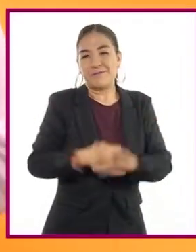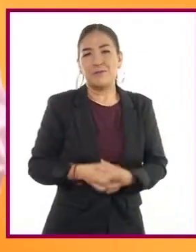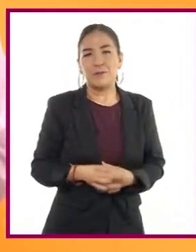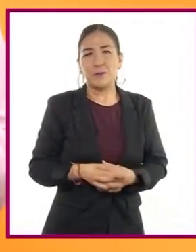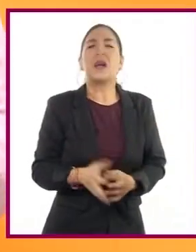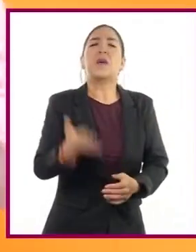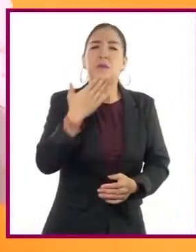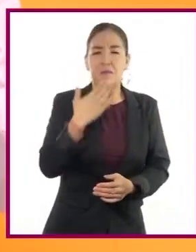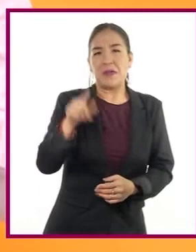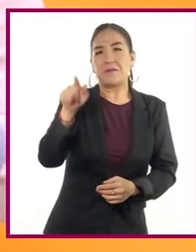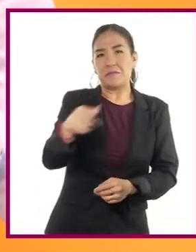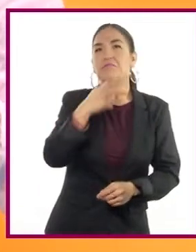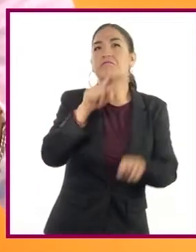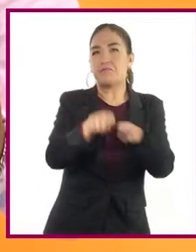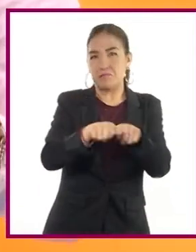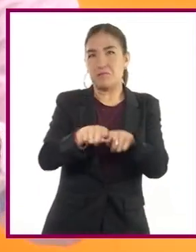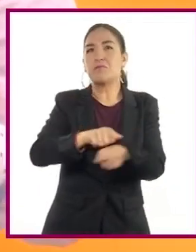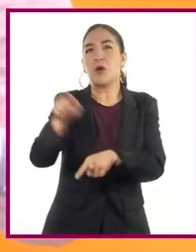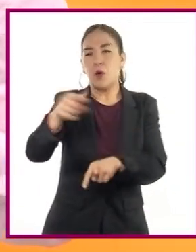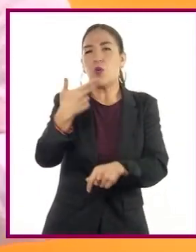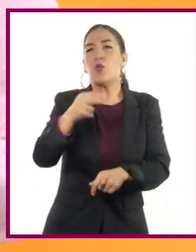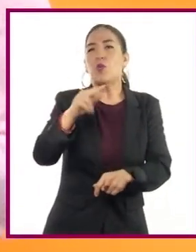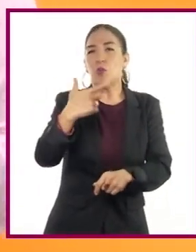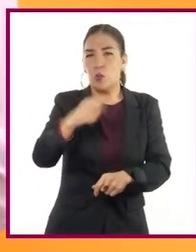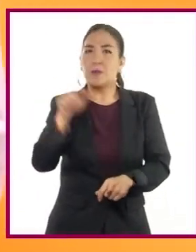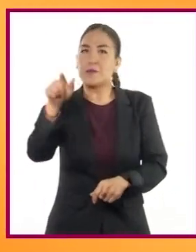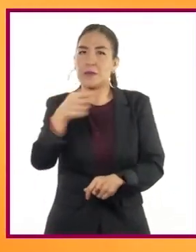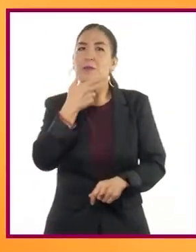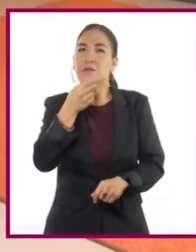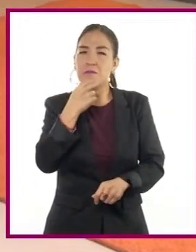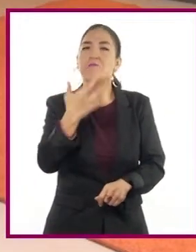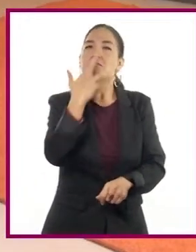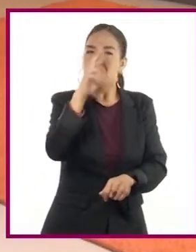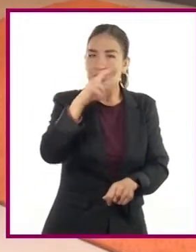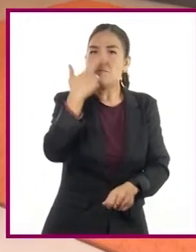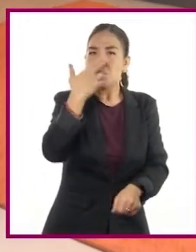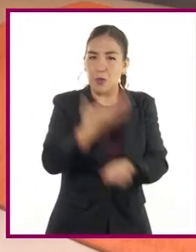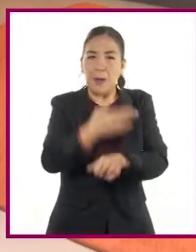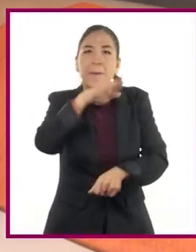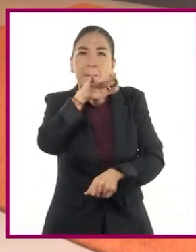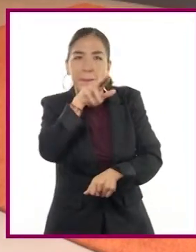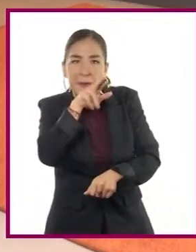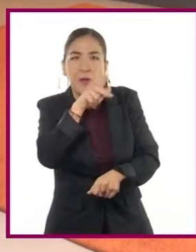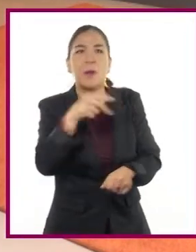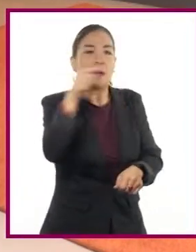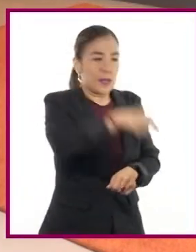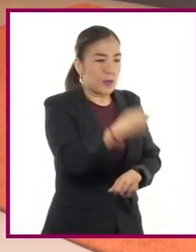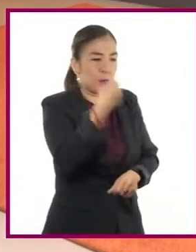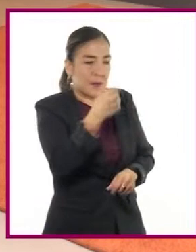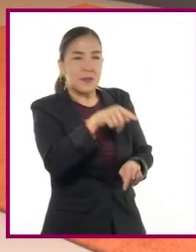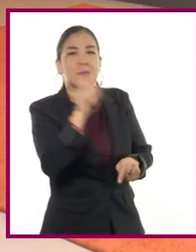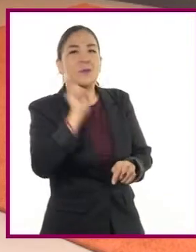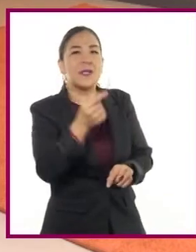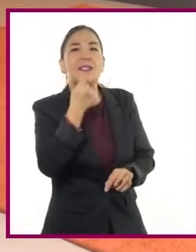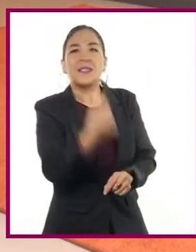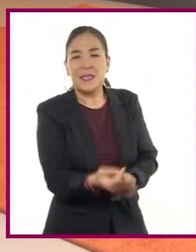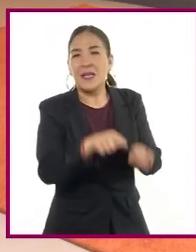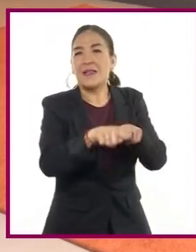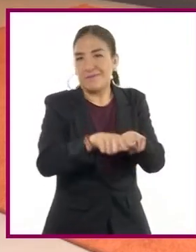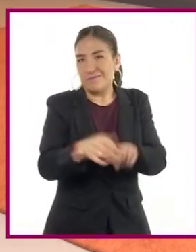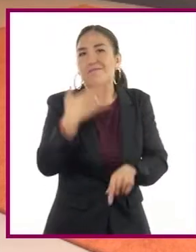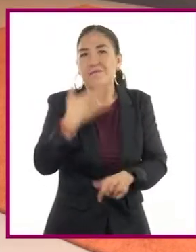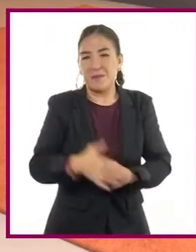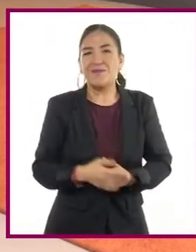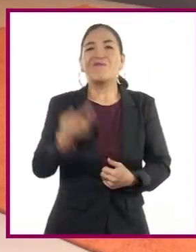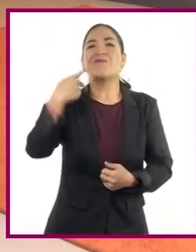Pues qué bueno que Hugo se preocupe por la alimentación de su hermana. Sí, eso es bueno. Pero no sé qué